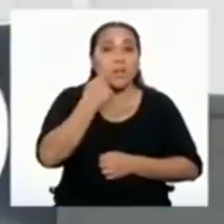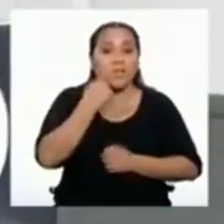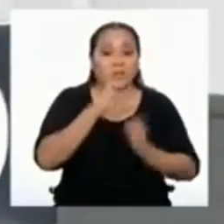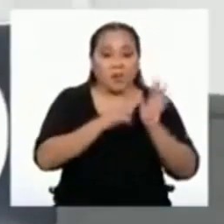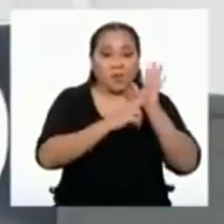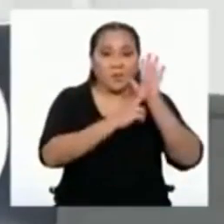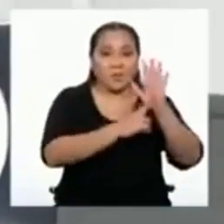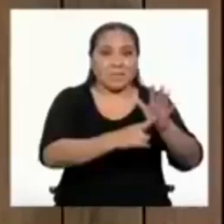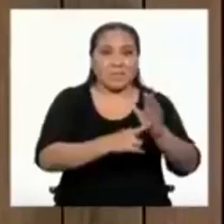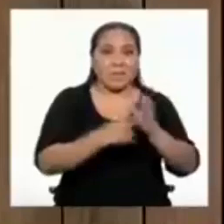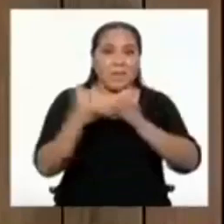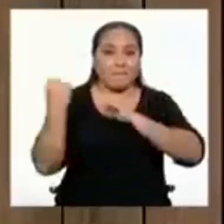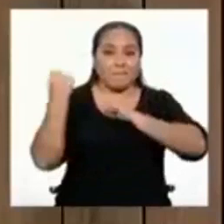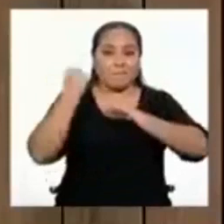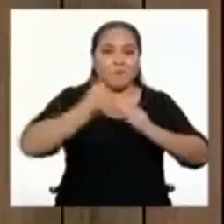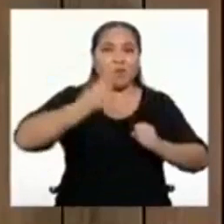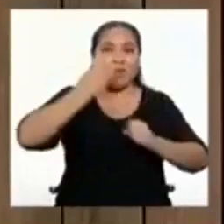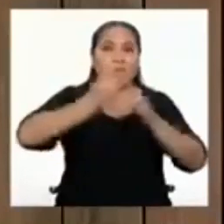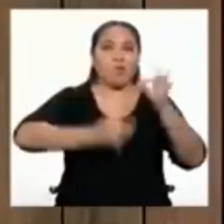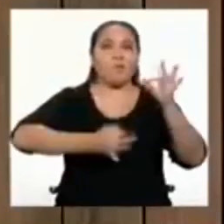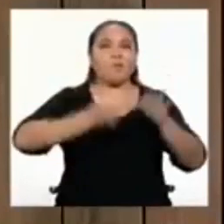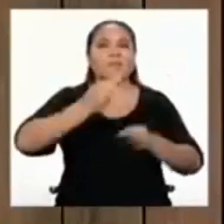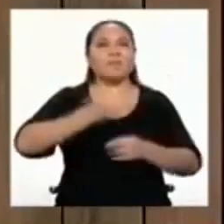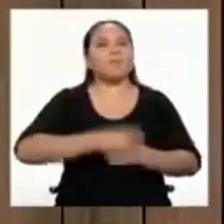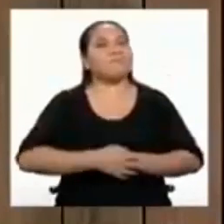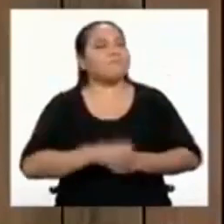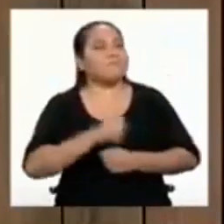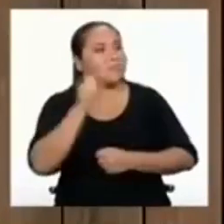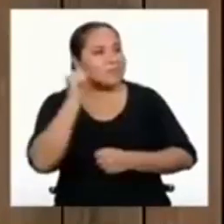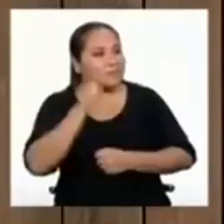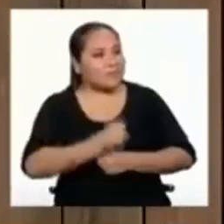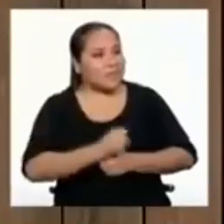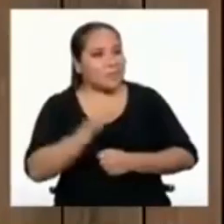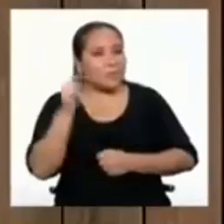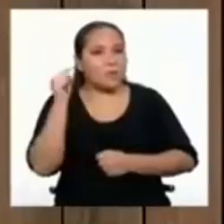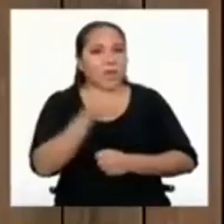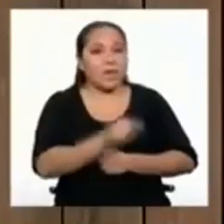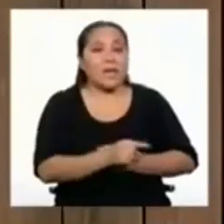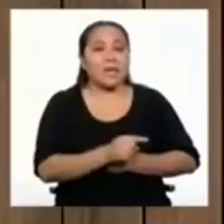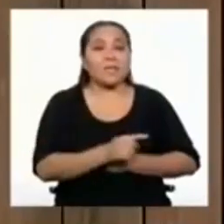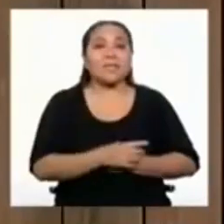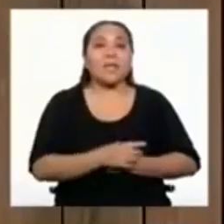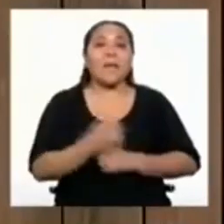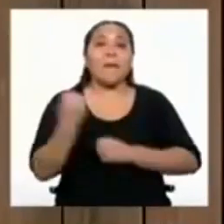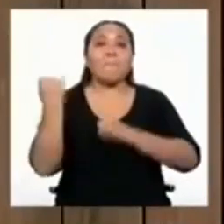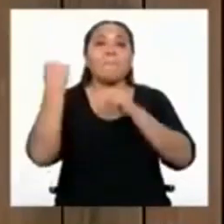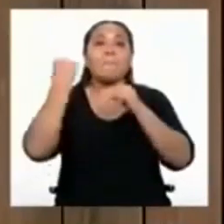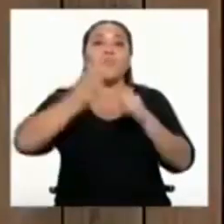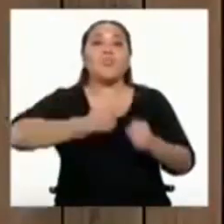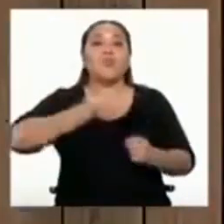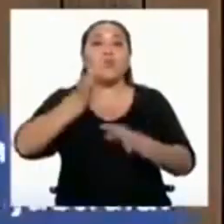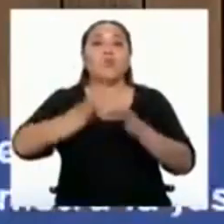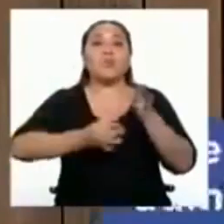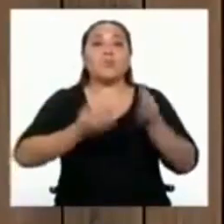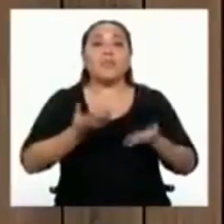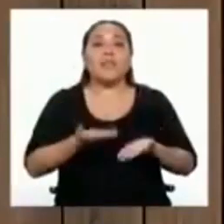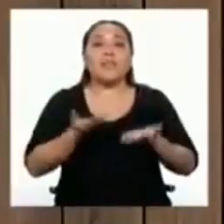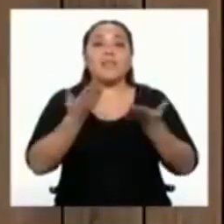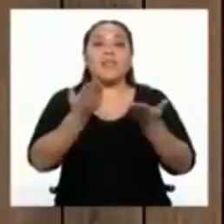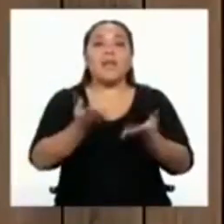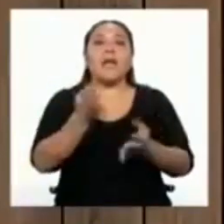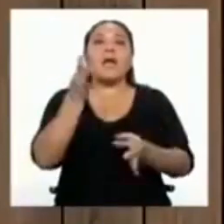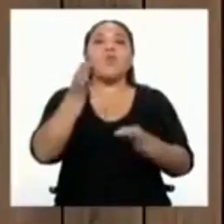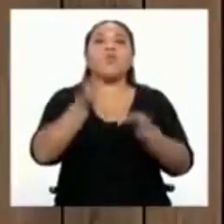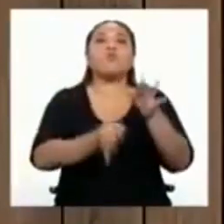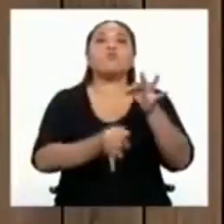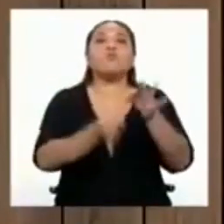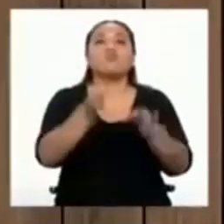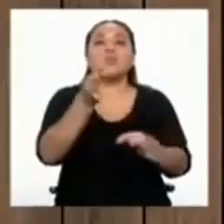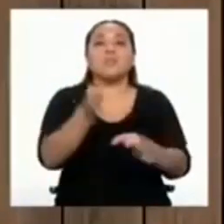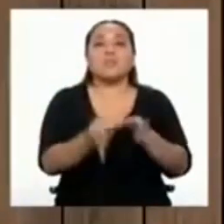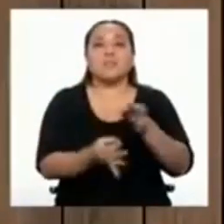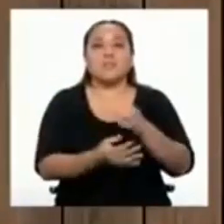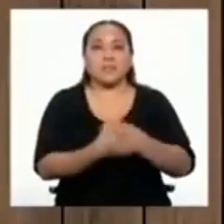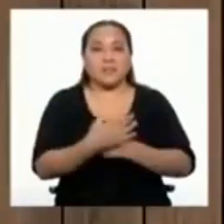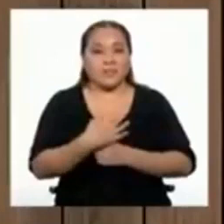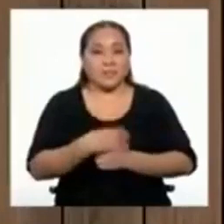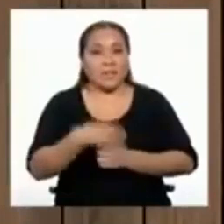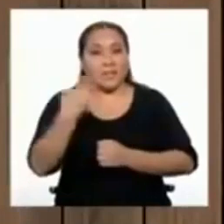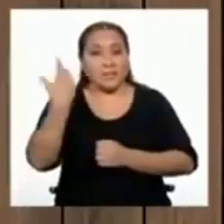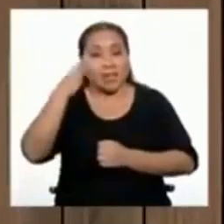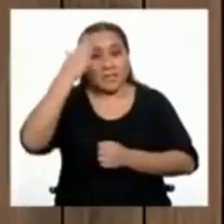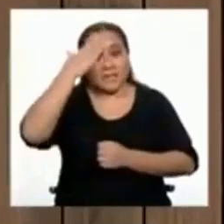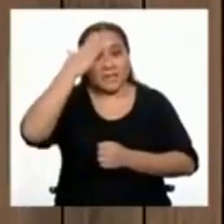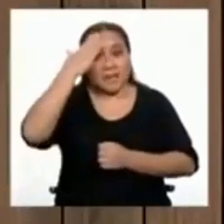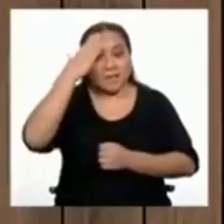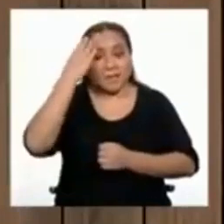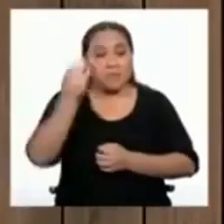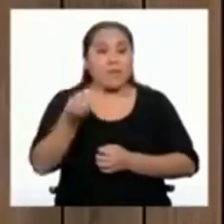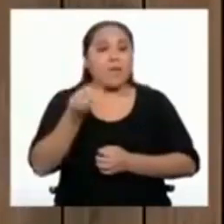el poder judicial, ¿no? Así es, porque este es quien administra la justicia. ¿Ya te diste cuenta por qué es